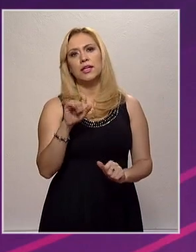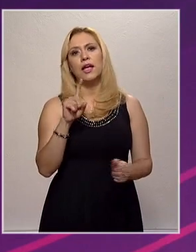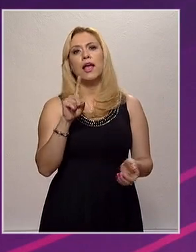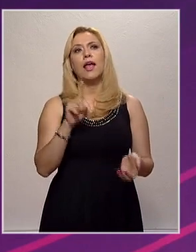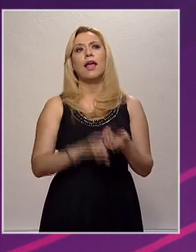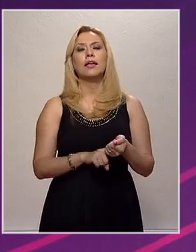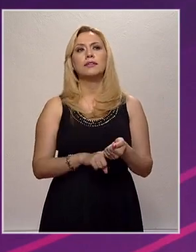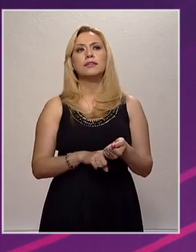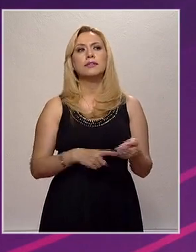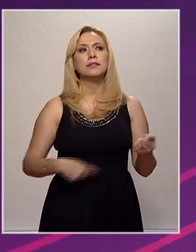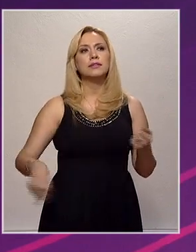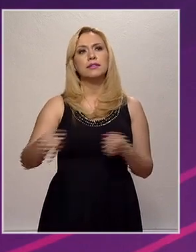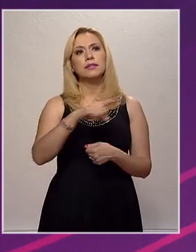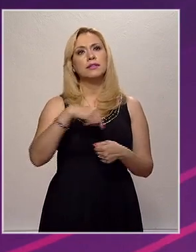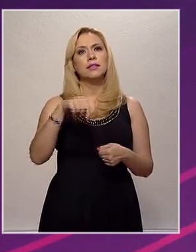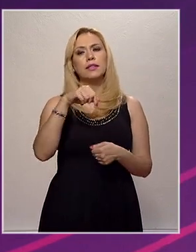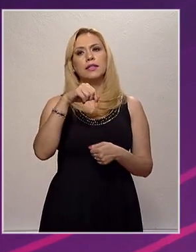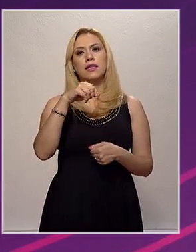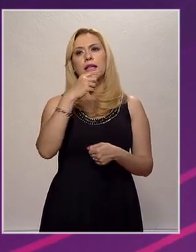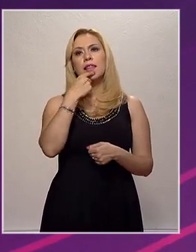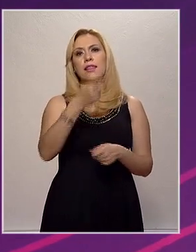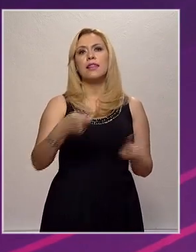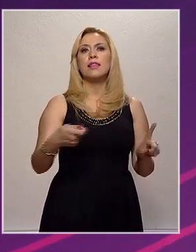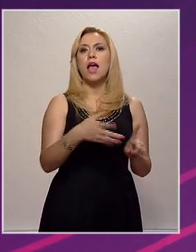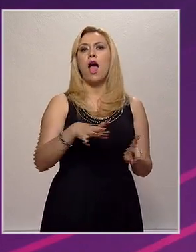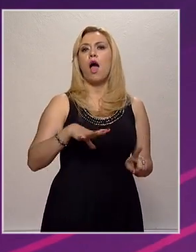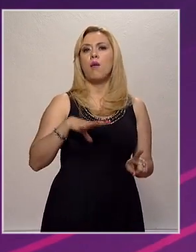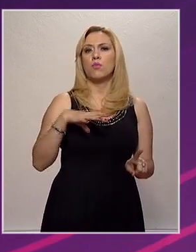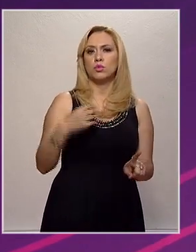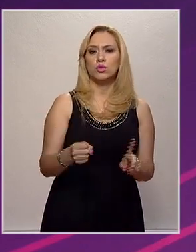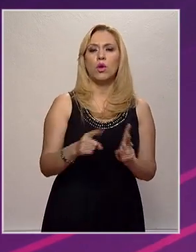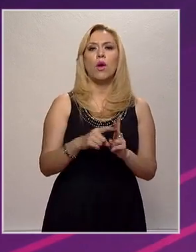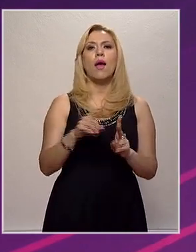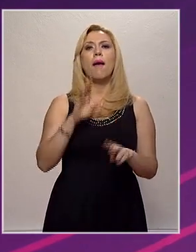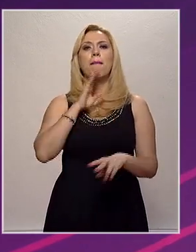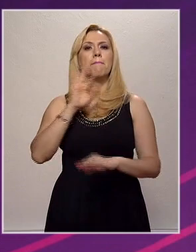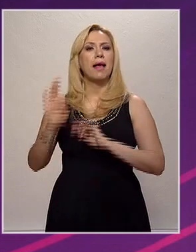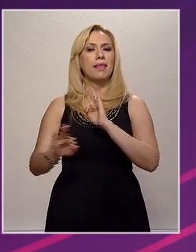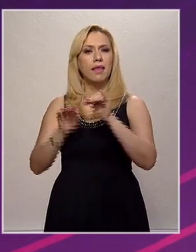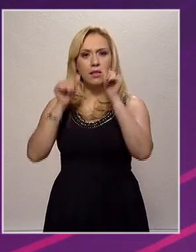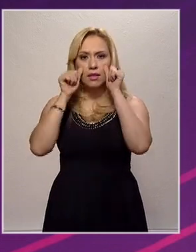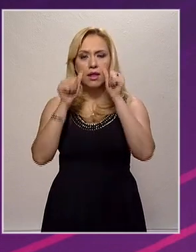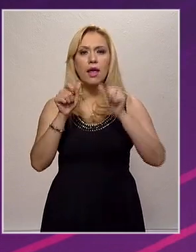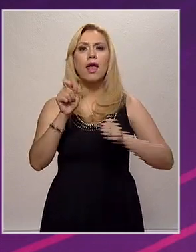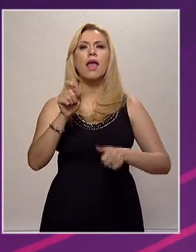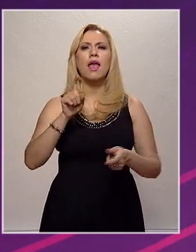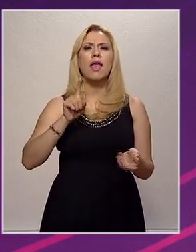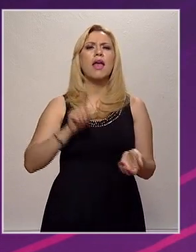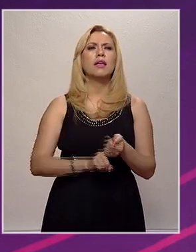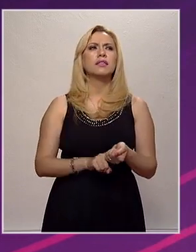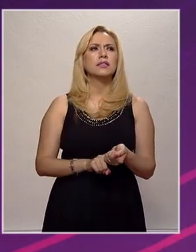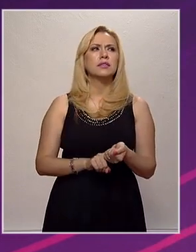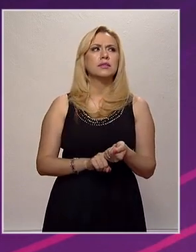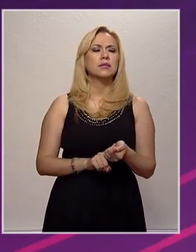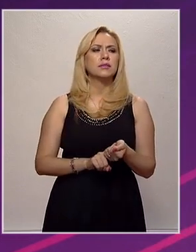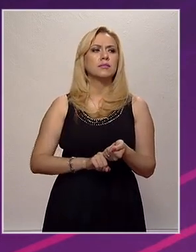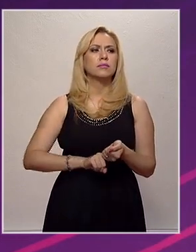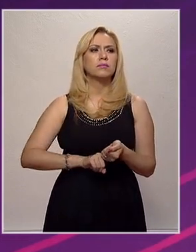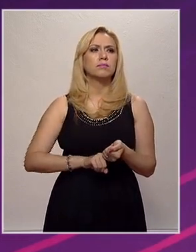empuja la idea de llamarle abuso y maltrato es una corriente básicamente eh,